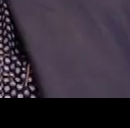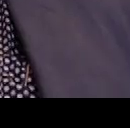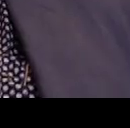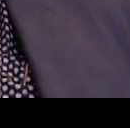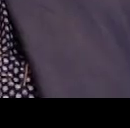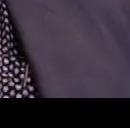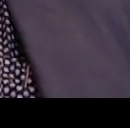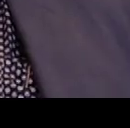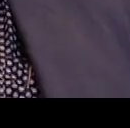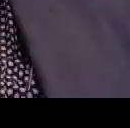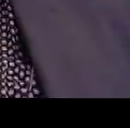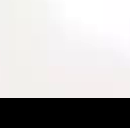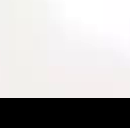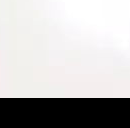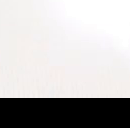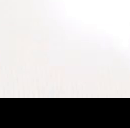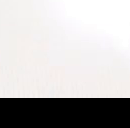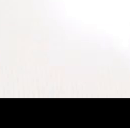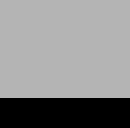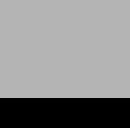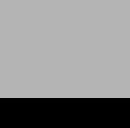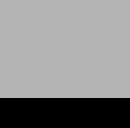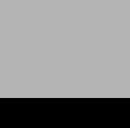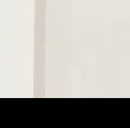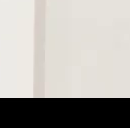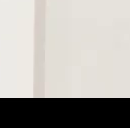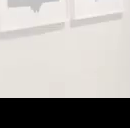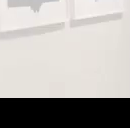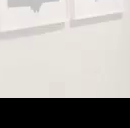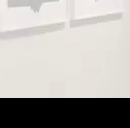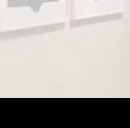más cosas? Por supuesto. Gracias.